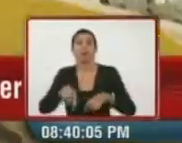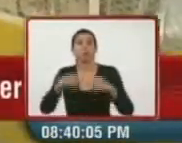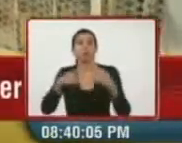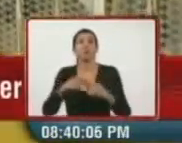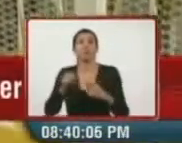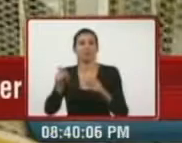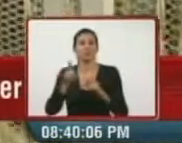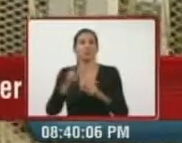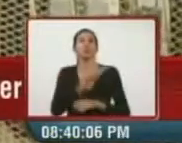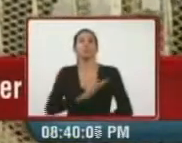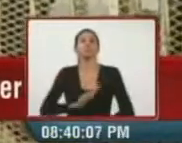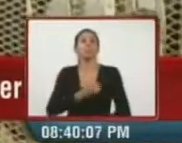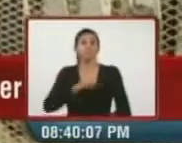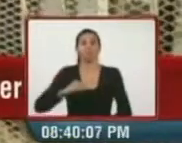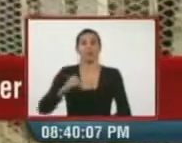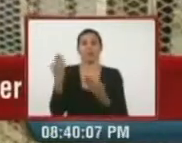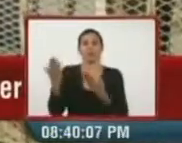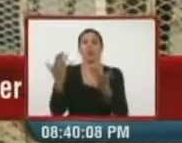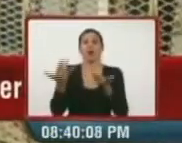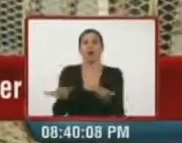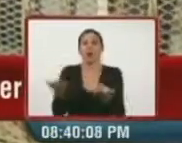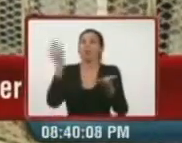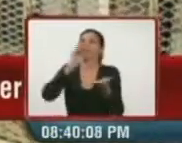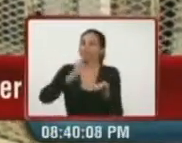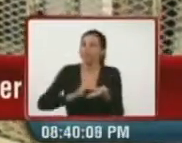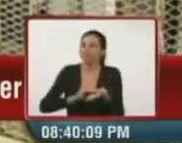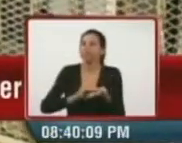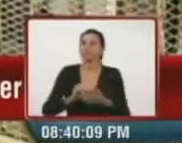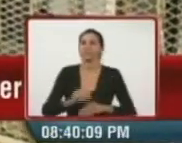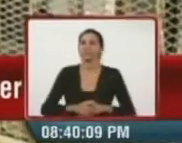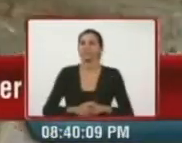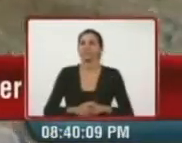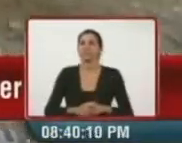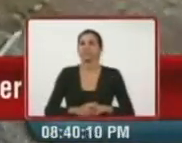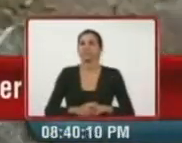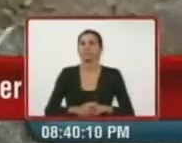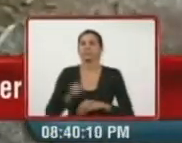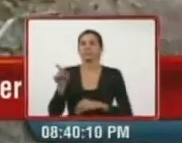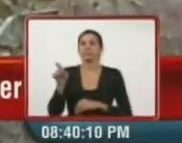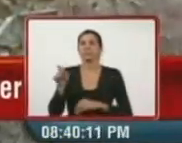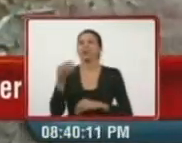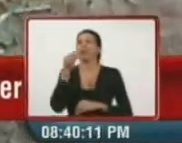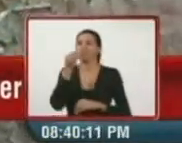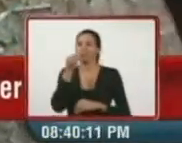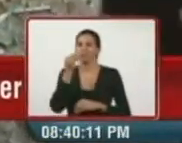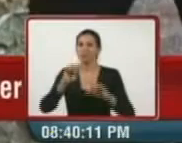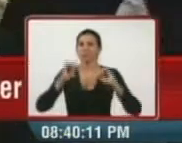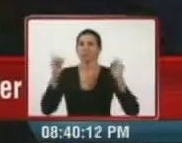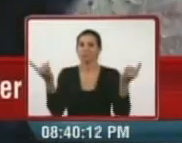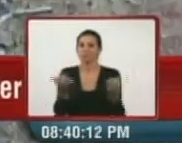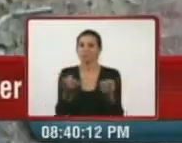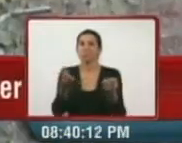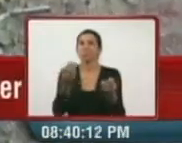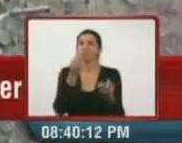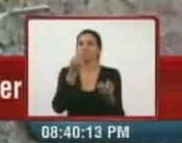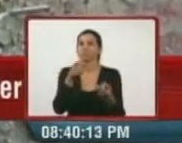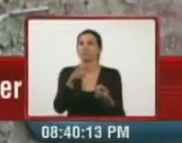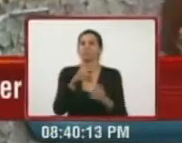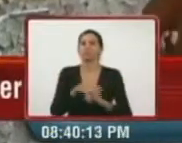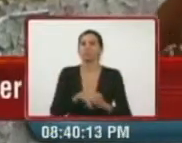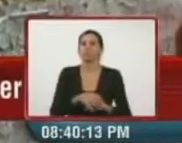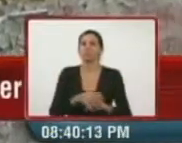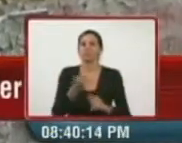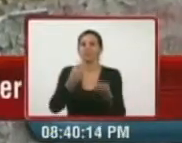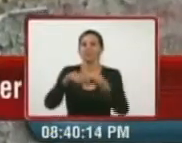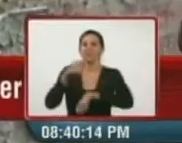En esta oportunidad, nuevamente, como lo dije al principio, fue atacado el sector de alimentos, específicamente el